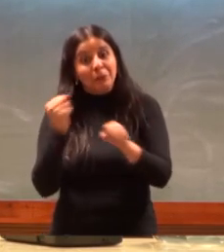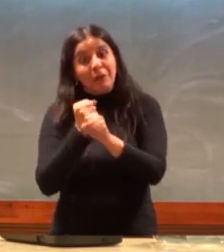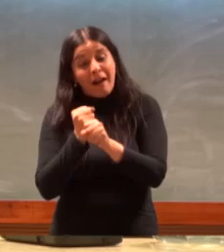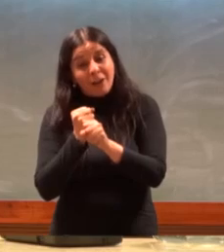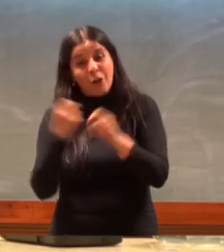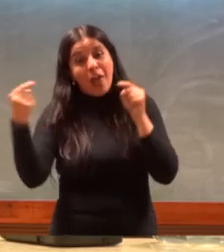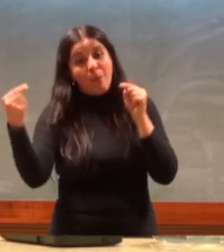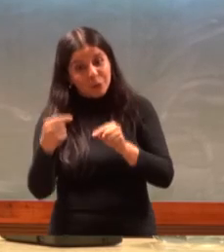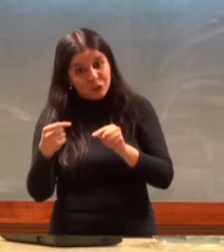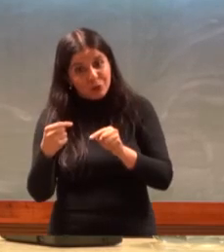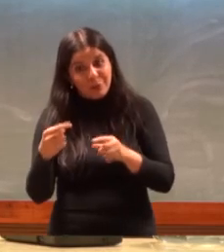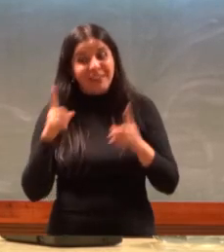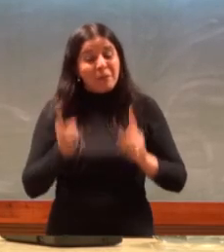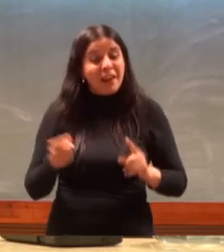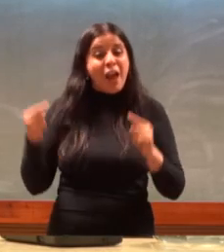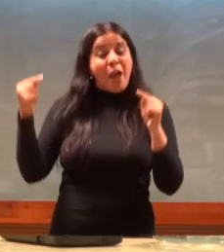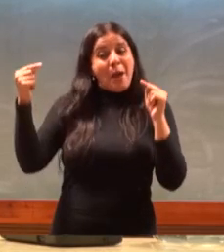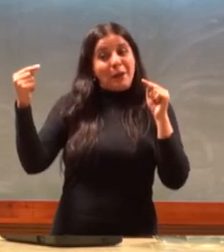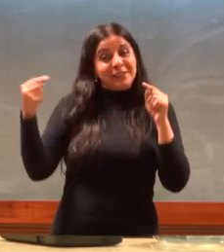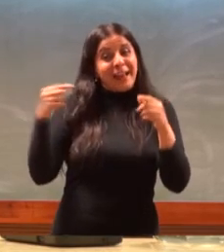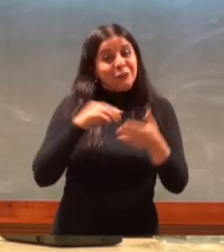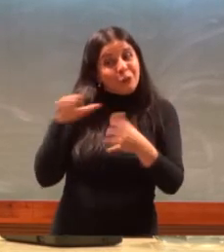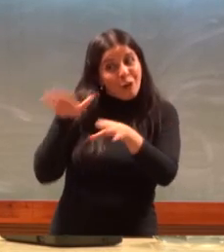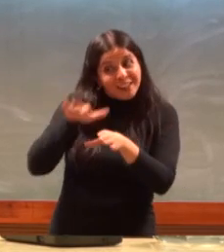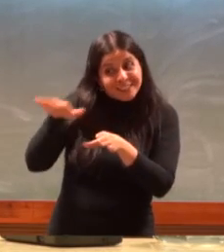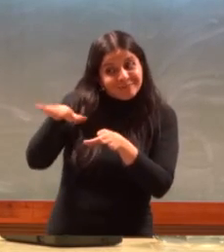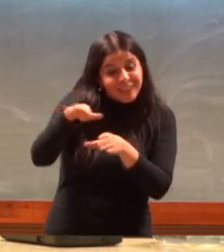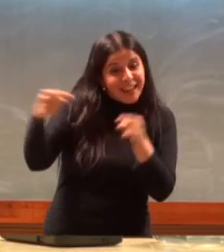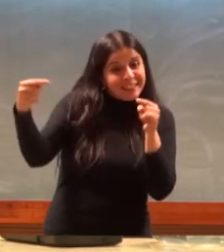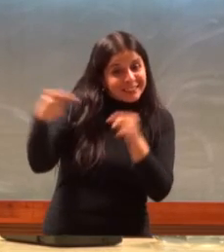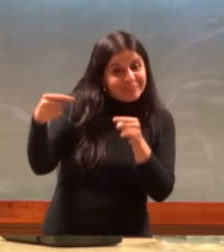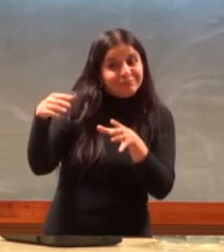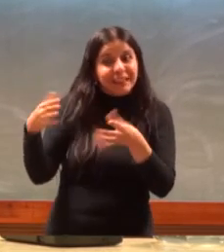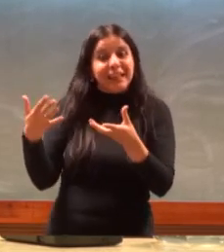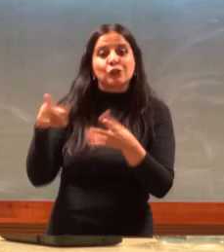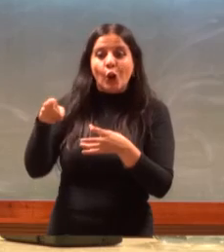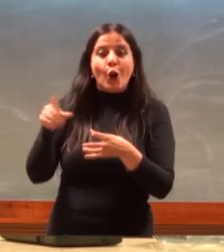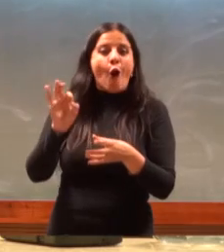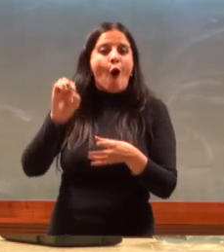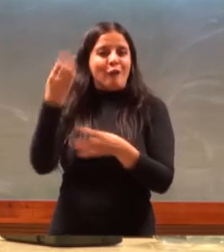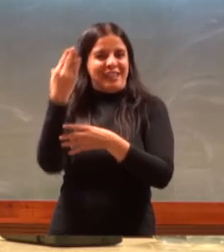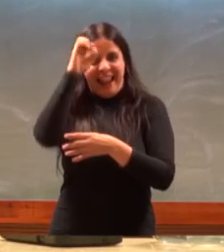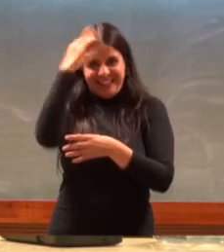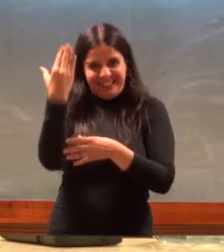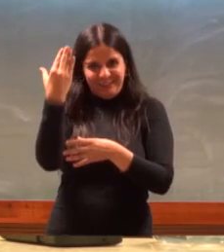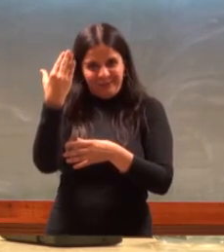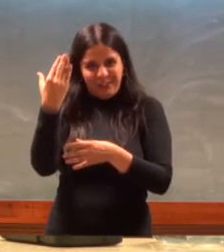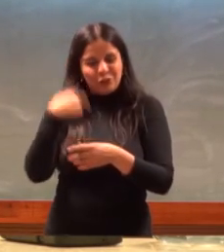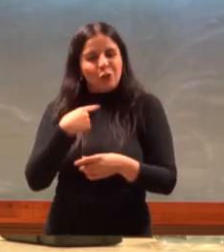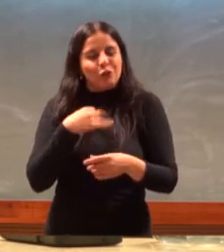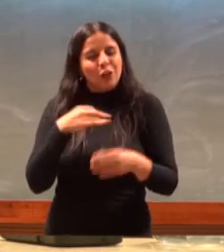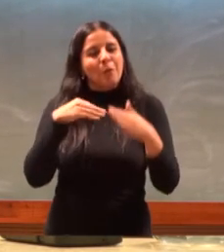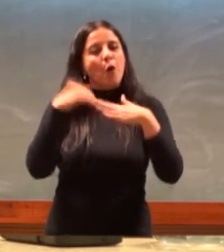facultades que son oficialistas es decir hay que construir oposición pero para construir oposición también